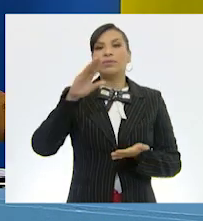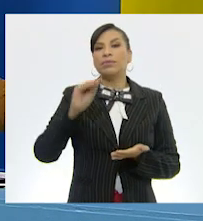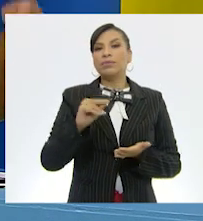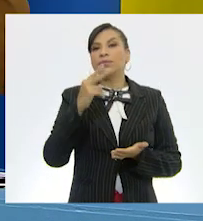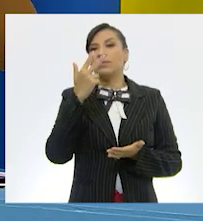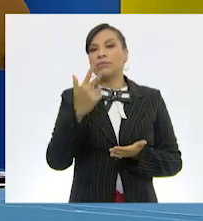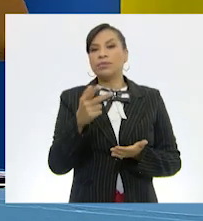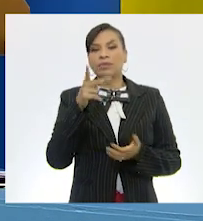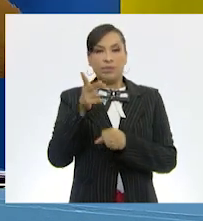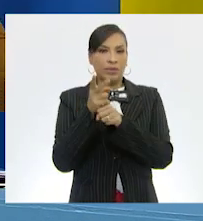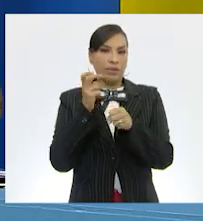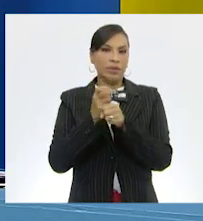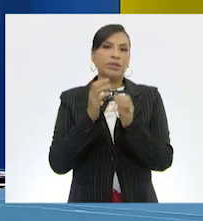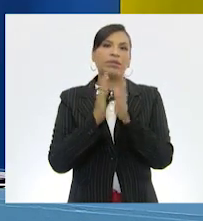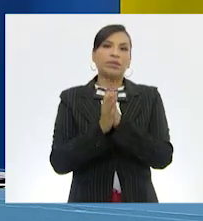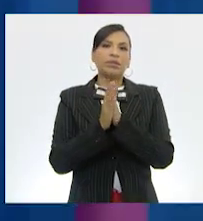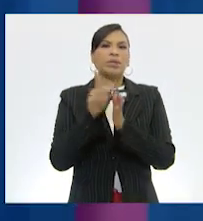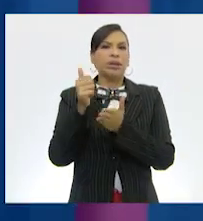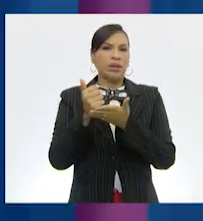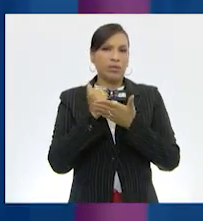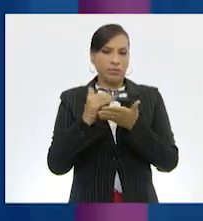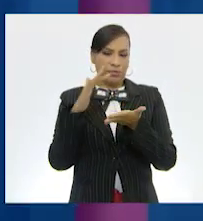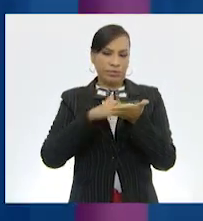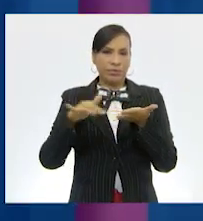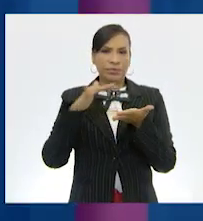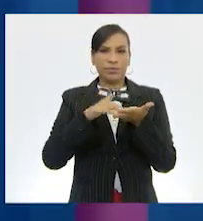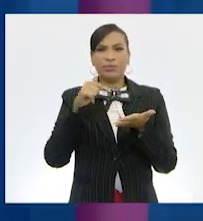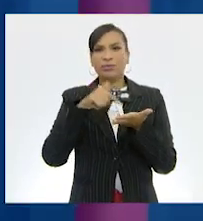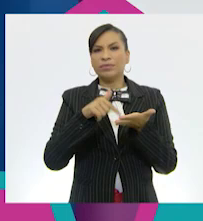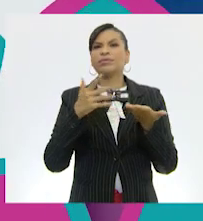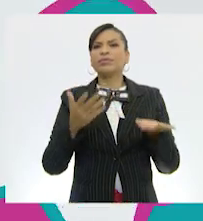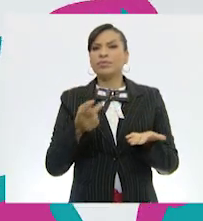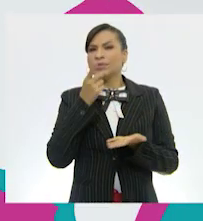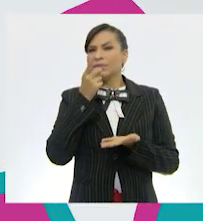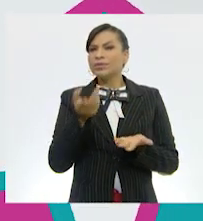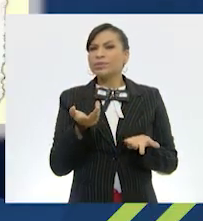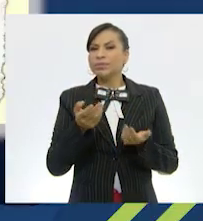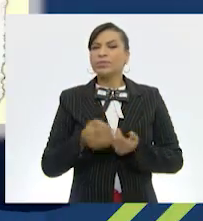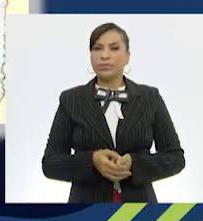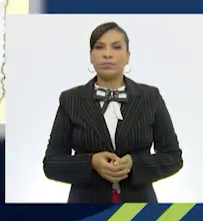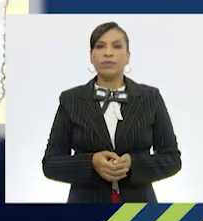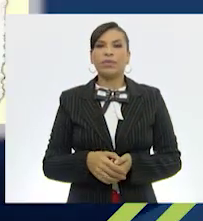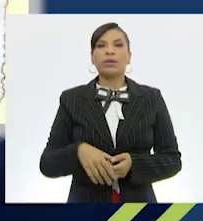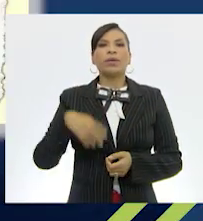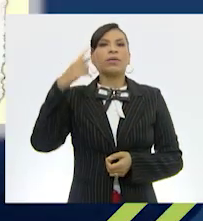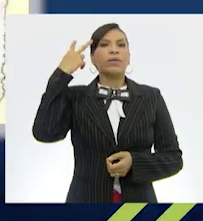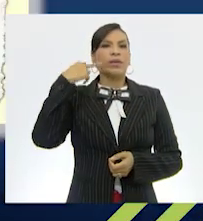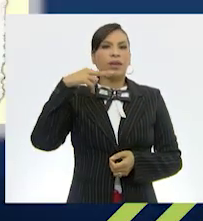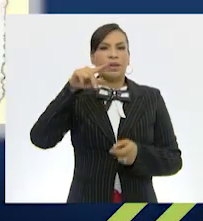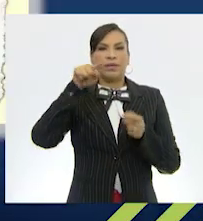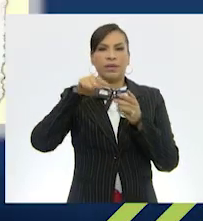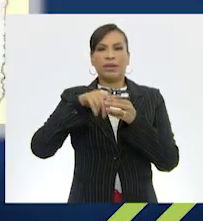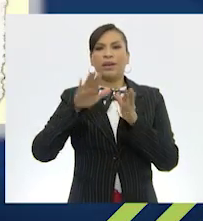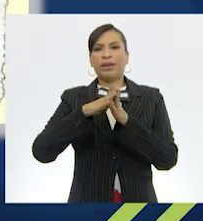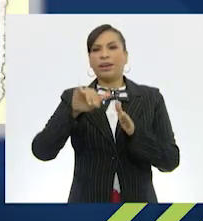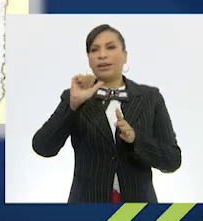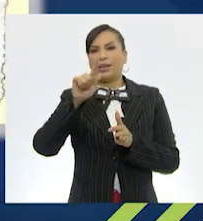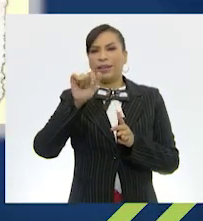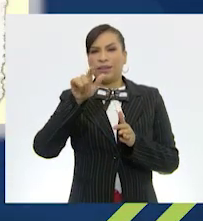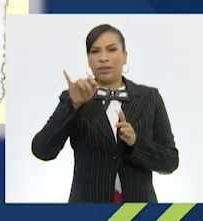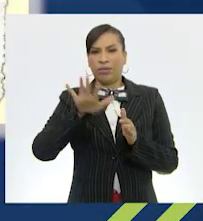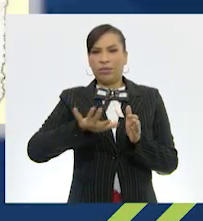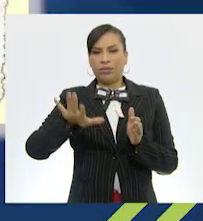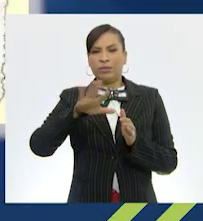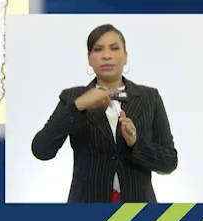98 y te invito a que por favor me ayudes a leer esa nota. Por supuesto. Viaje transatlántico.